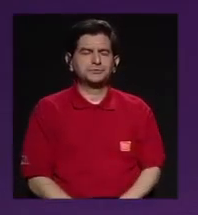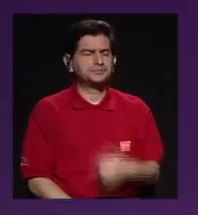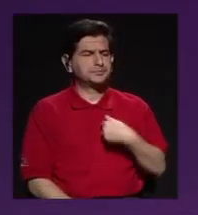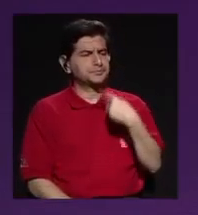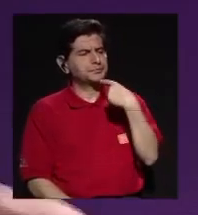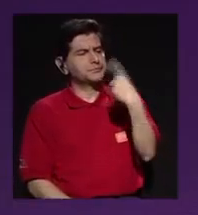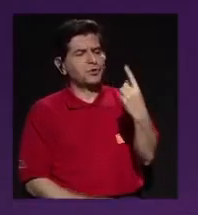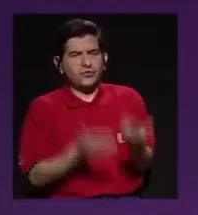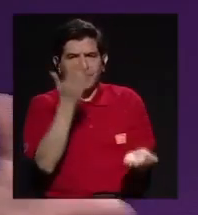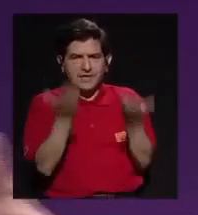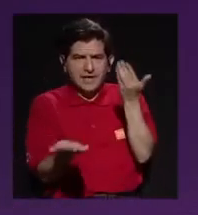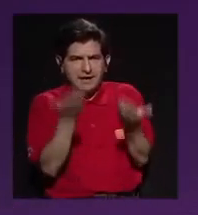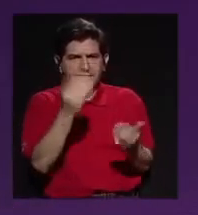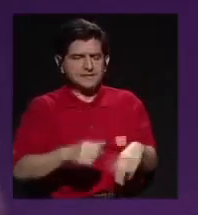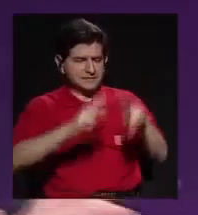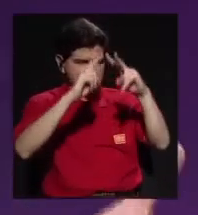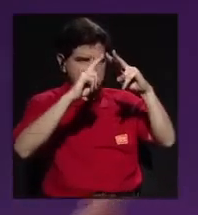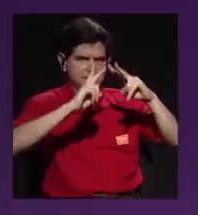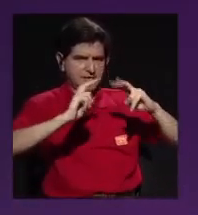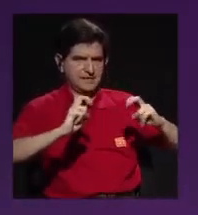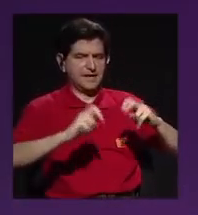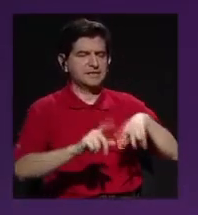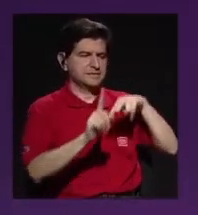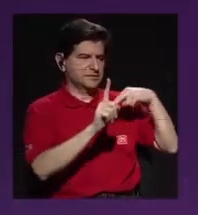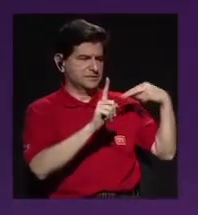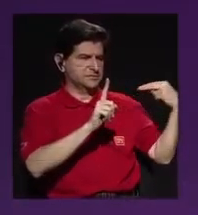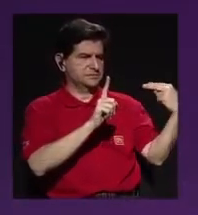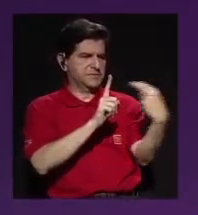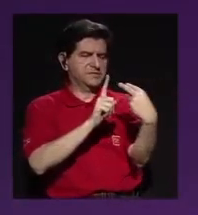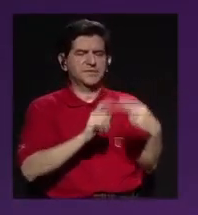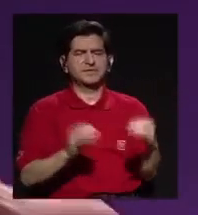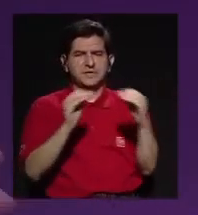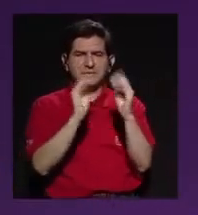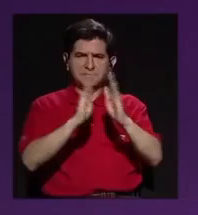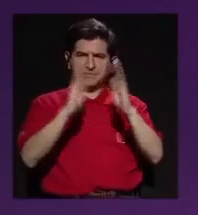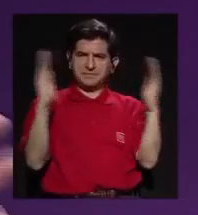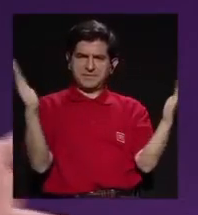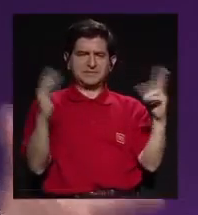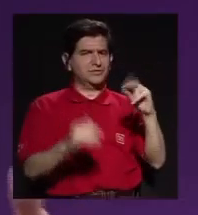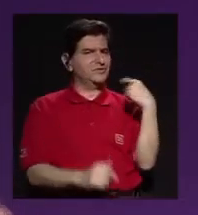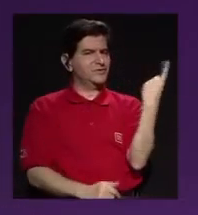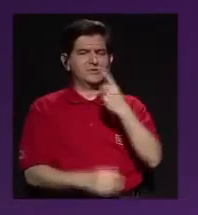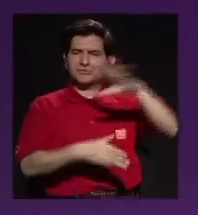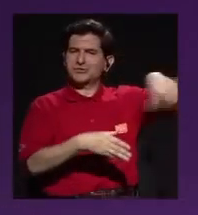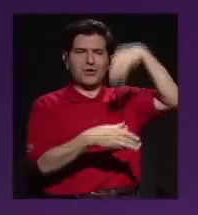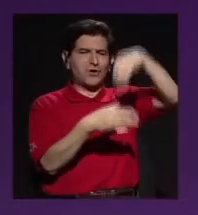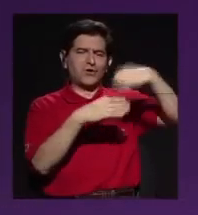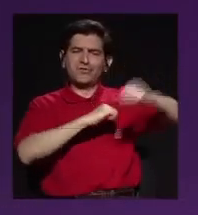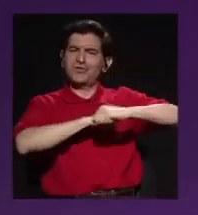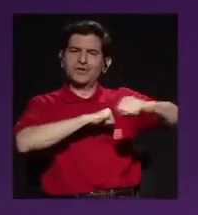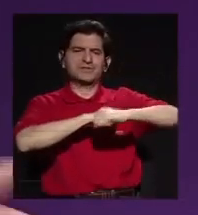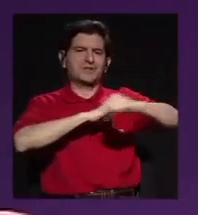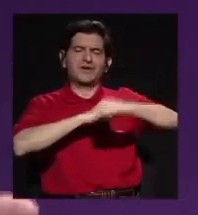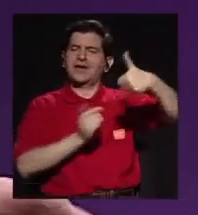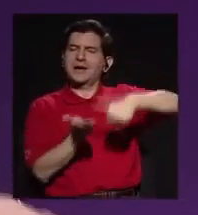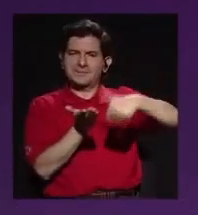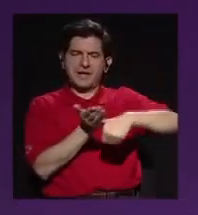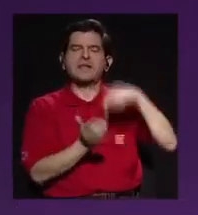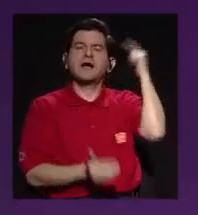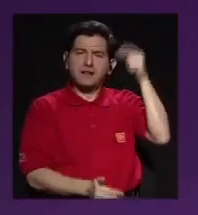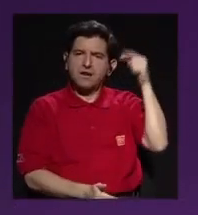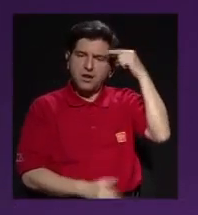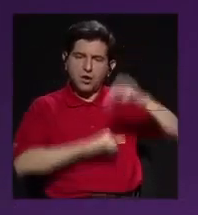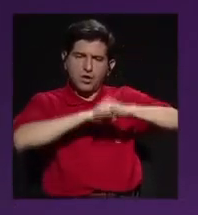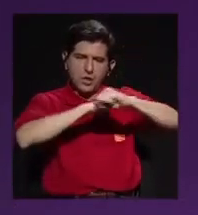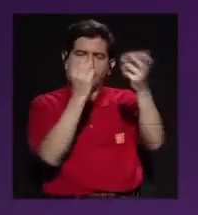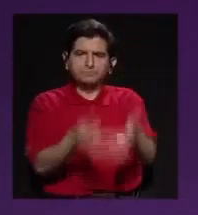que eso tal vez hay que analizarlo desde una perspectiva un poco mayor, no únicamente en el contexto de la campaña electoral. Por supuesto, la campaña electoral